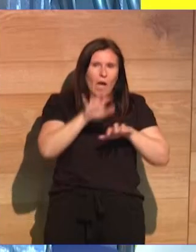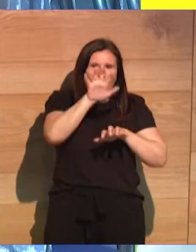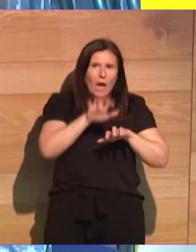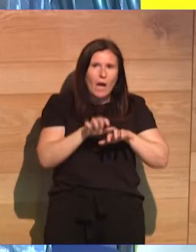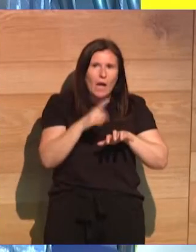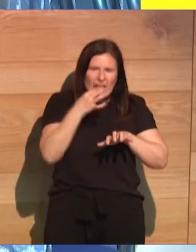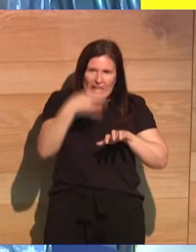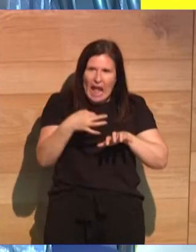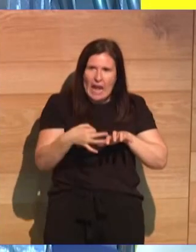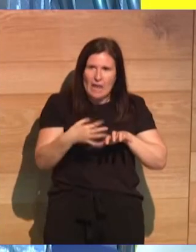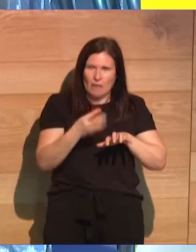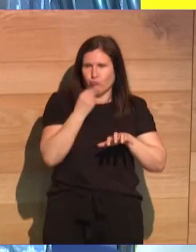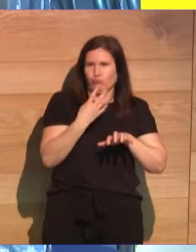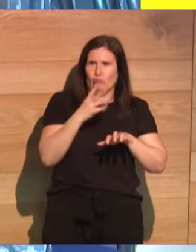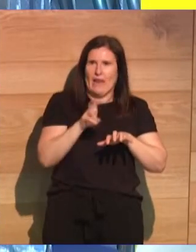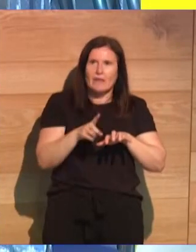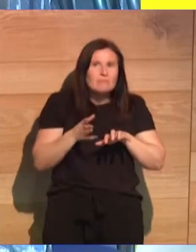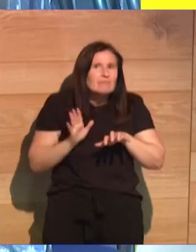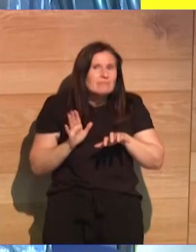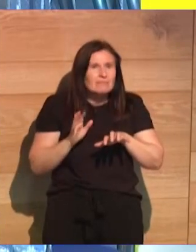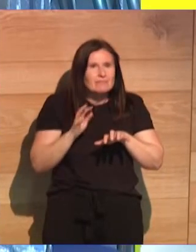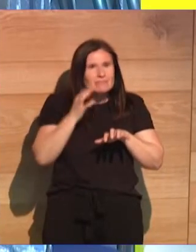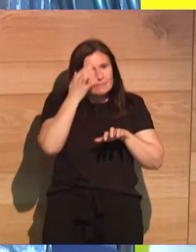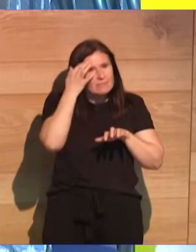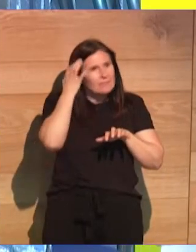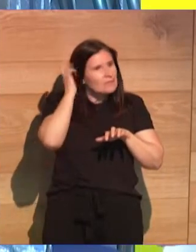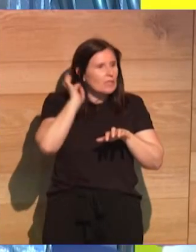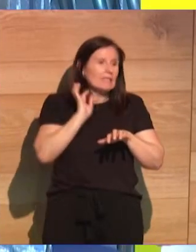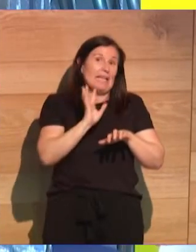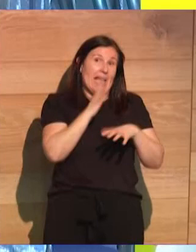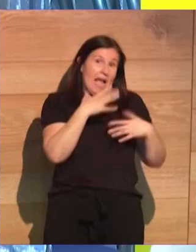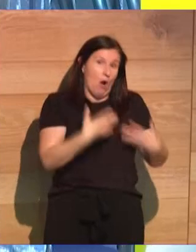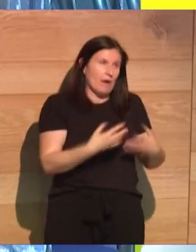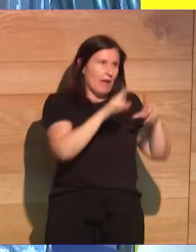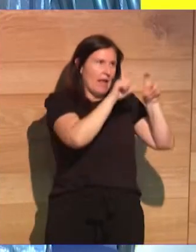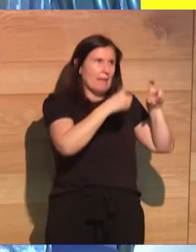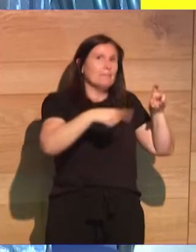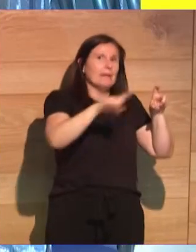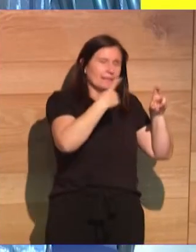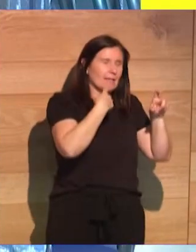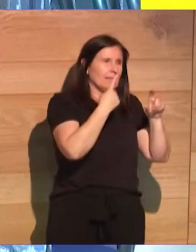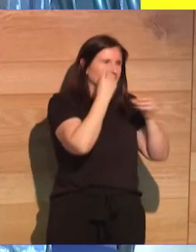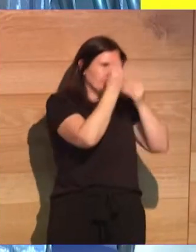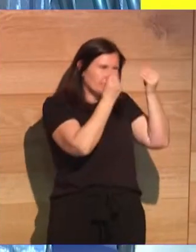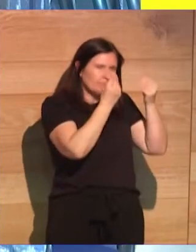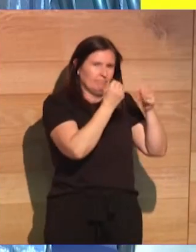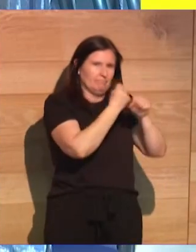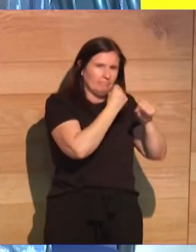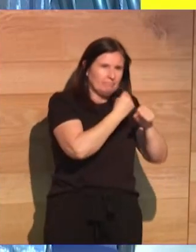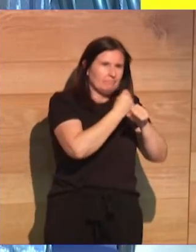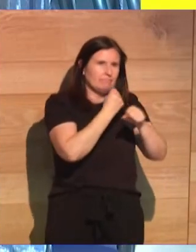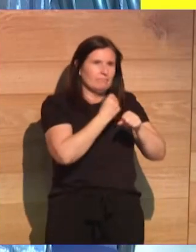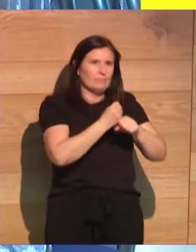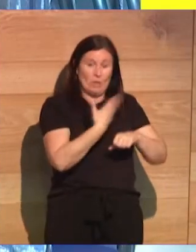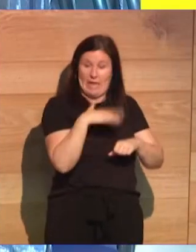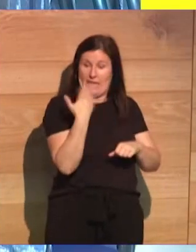bueno y es real? Entonces, bueno, pues todo eso es lo que están trabajando las empresas. Esto ayer, bueno, estaba en otro evento